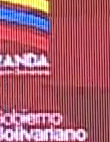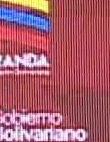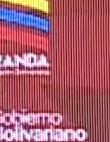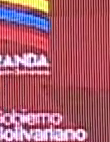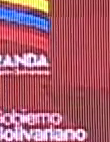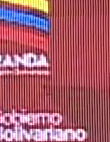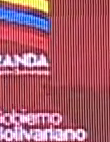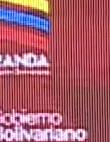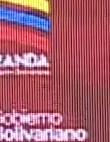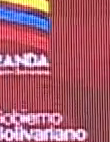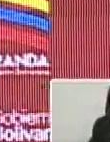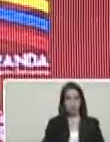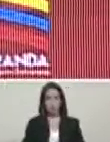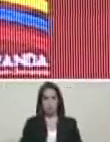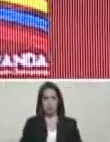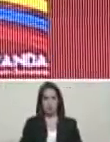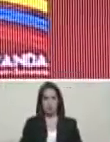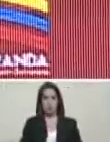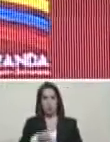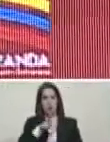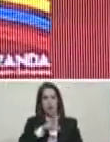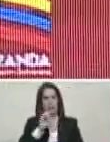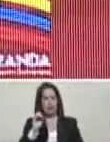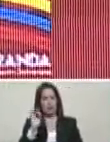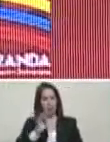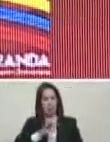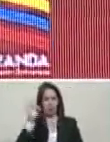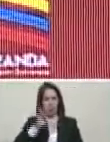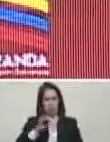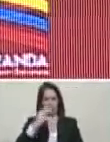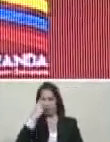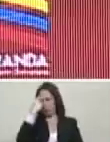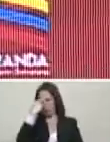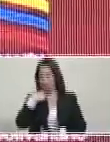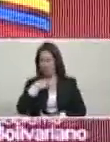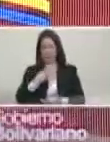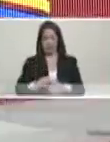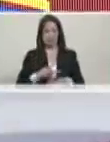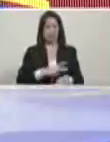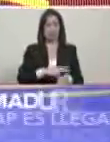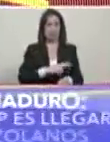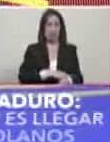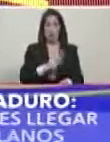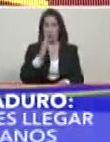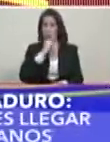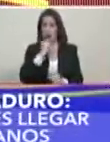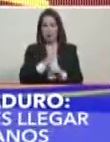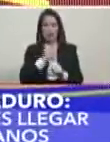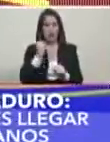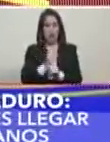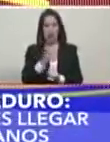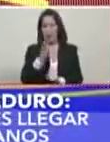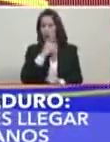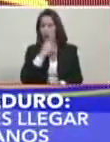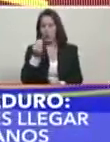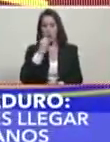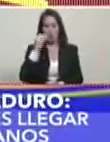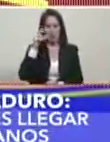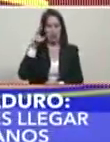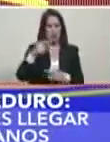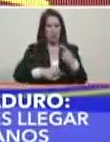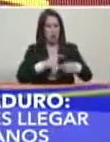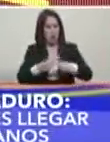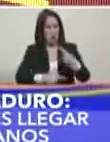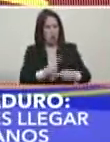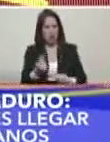un 30% de miseria, pobreza crítica, quiere decir que no tiene trabajo, no tiene acceso a la alimentación diaria, no tiene acceso a